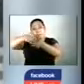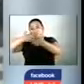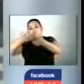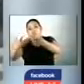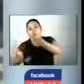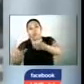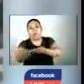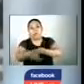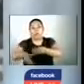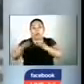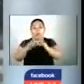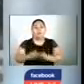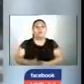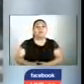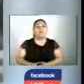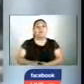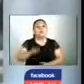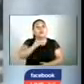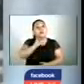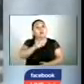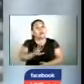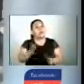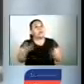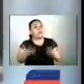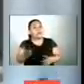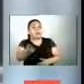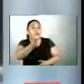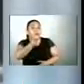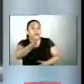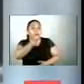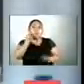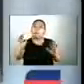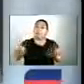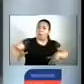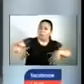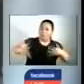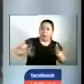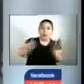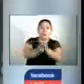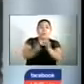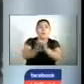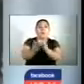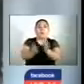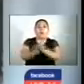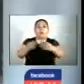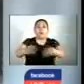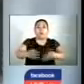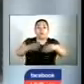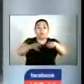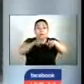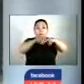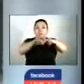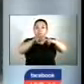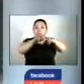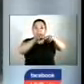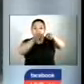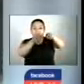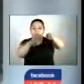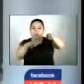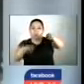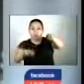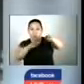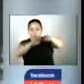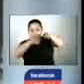emblemático lugar Inicialmente sin embargo se informó que la causa de la tragedia fue el desplome de una gradería instalada para la